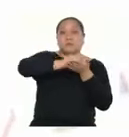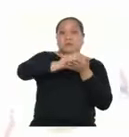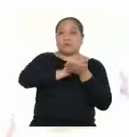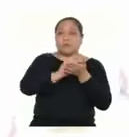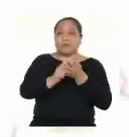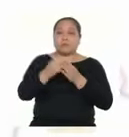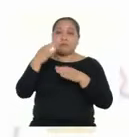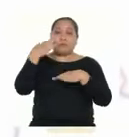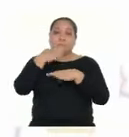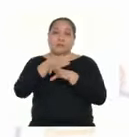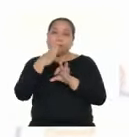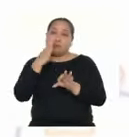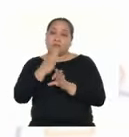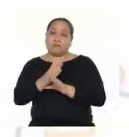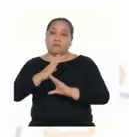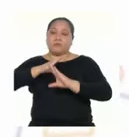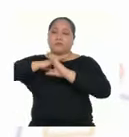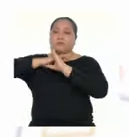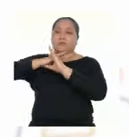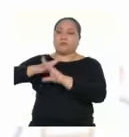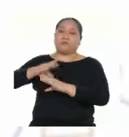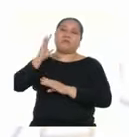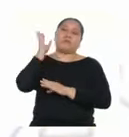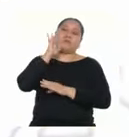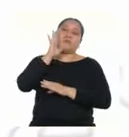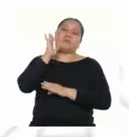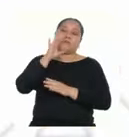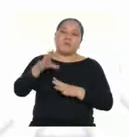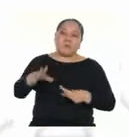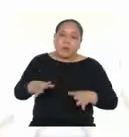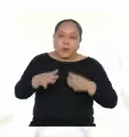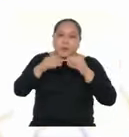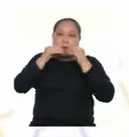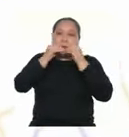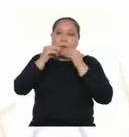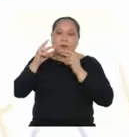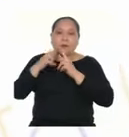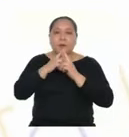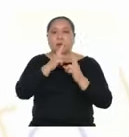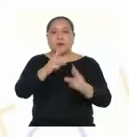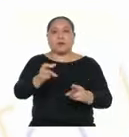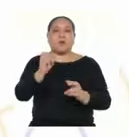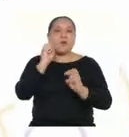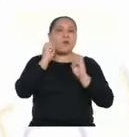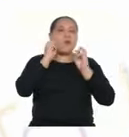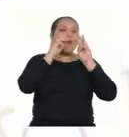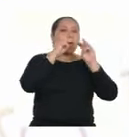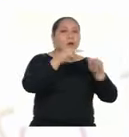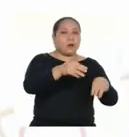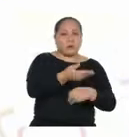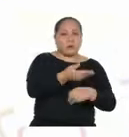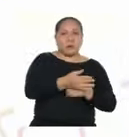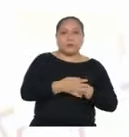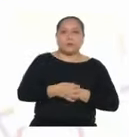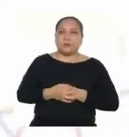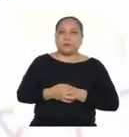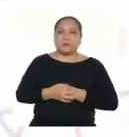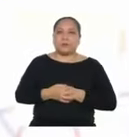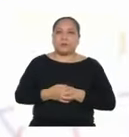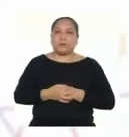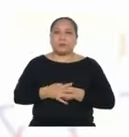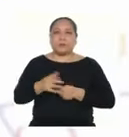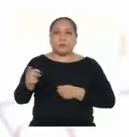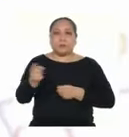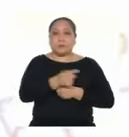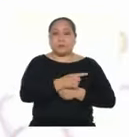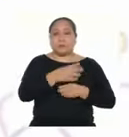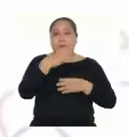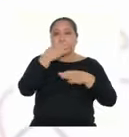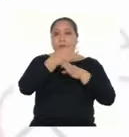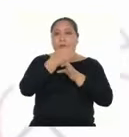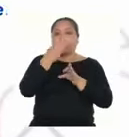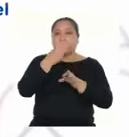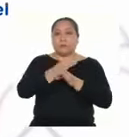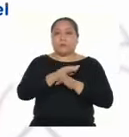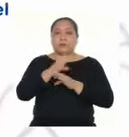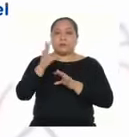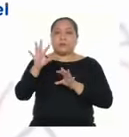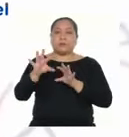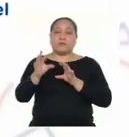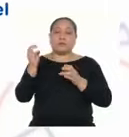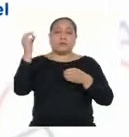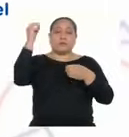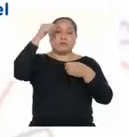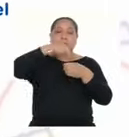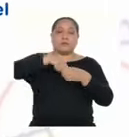alternativas para mitigar la contaminación por plástico en los ríos o mares. Estas